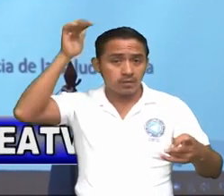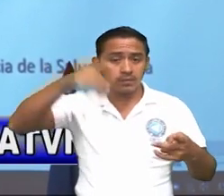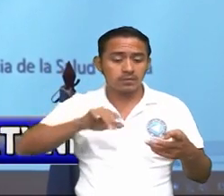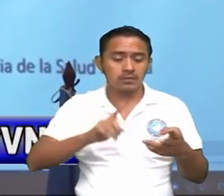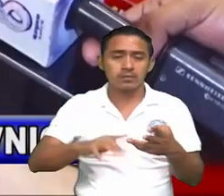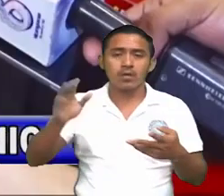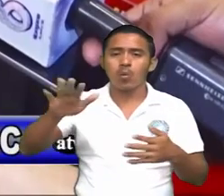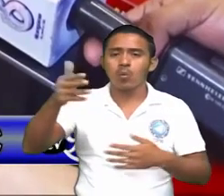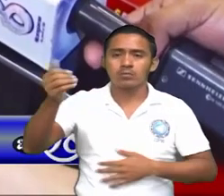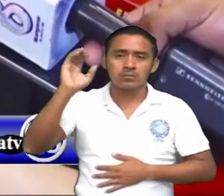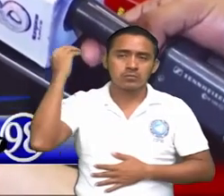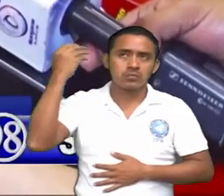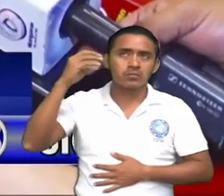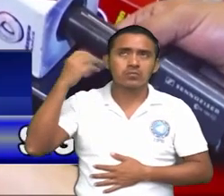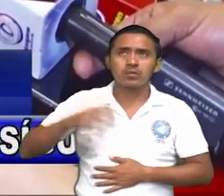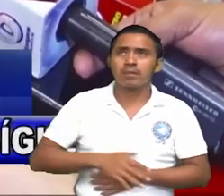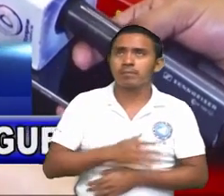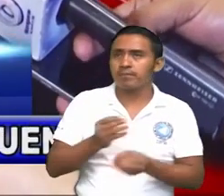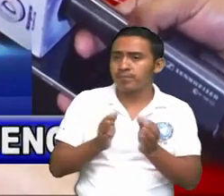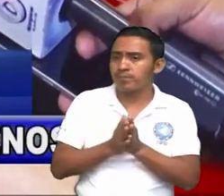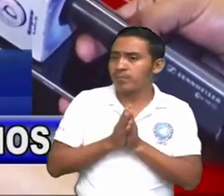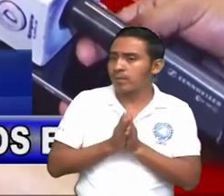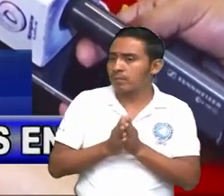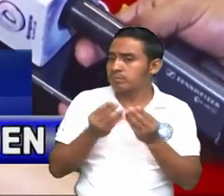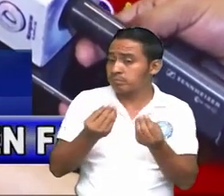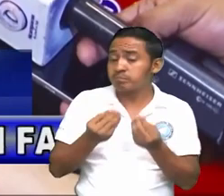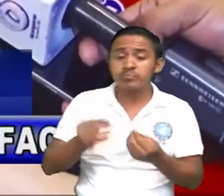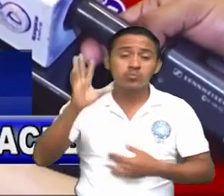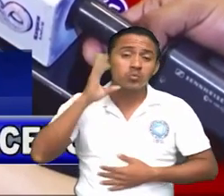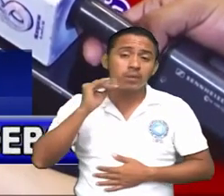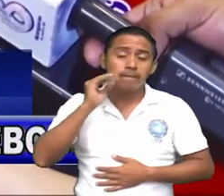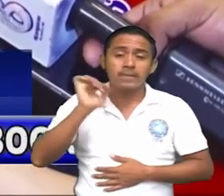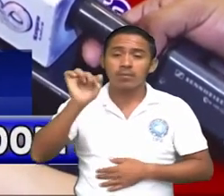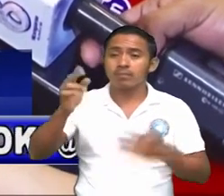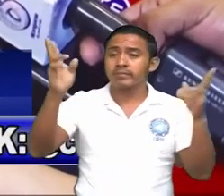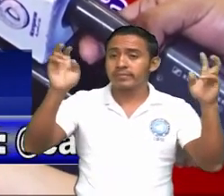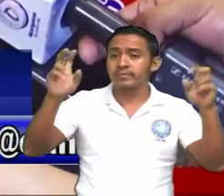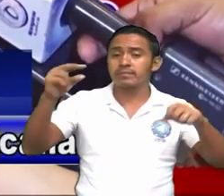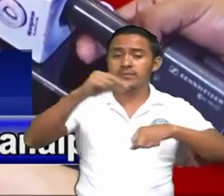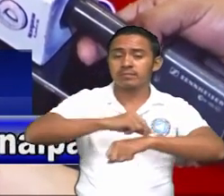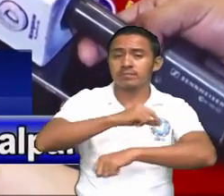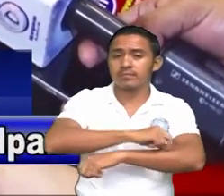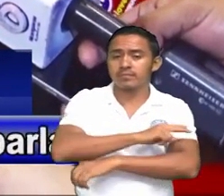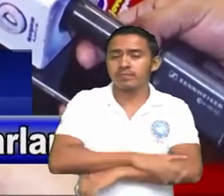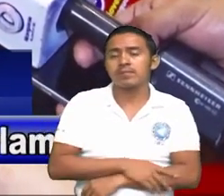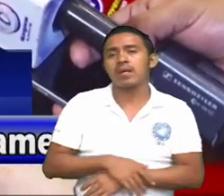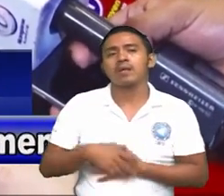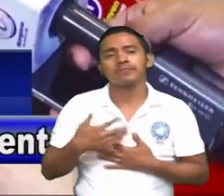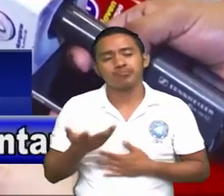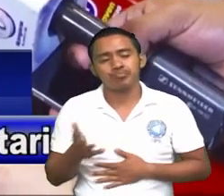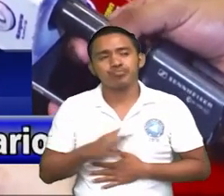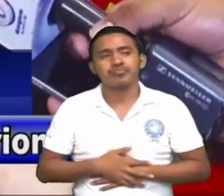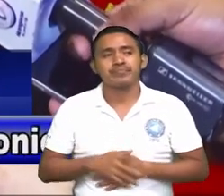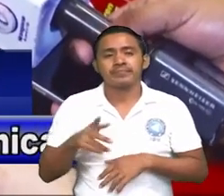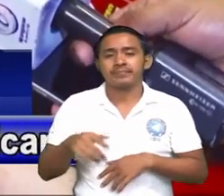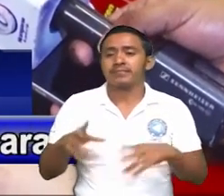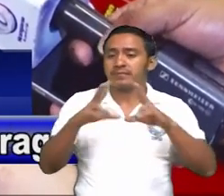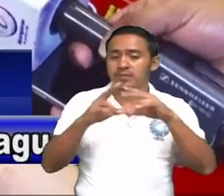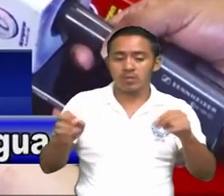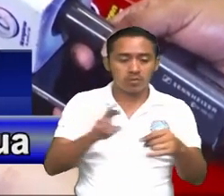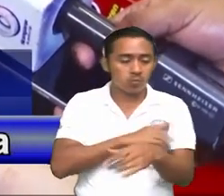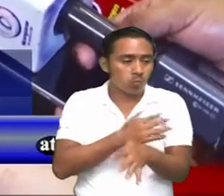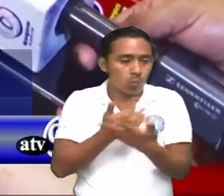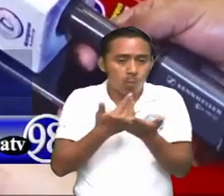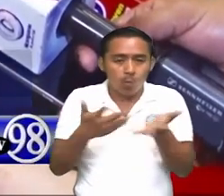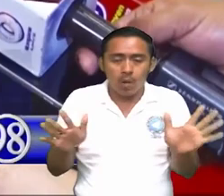otro de Colombia, con mucha experiencia en este tema del sarampión, nos decían, bueno, que el país no tenga casos